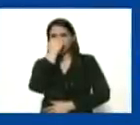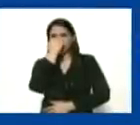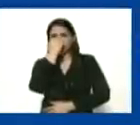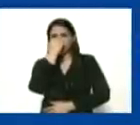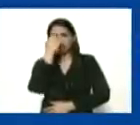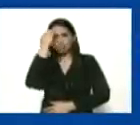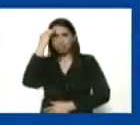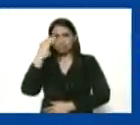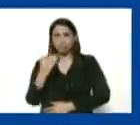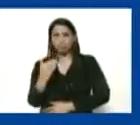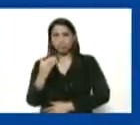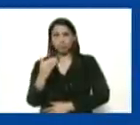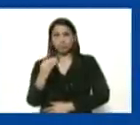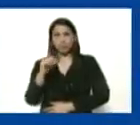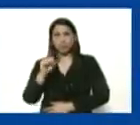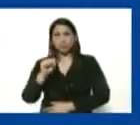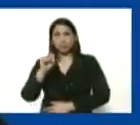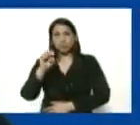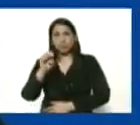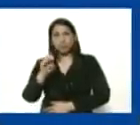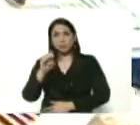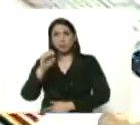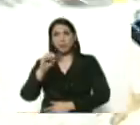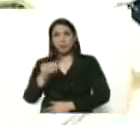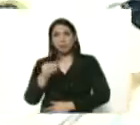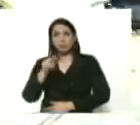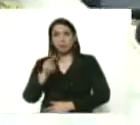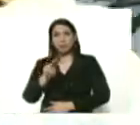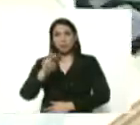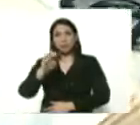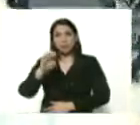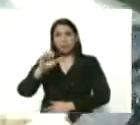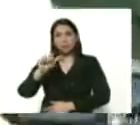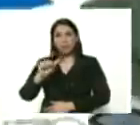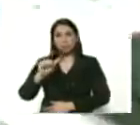capitán Antonio Sequea. Aquí están cédulas,